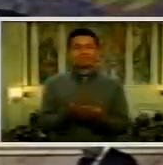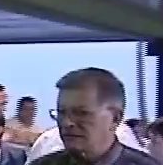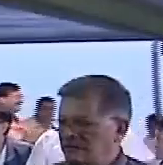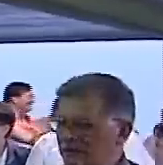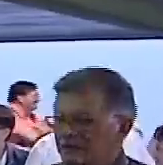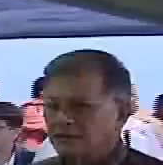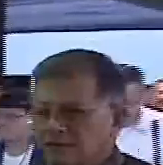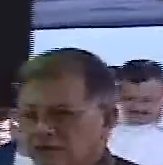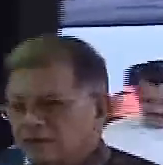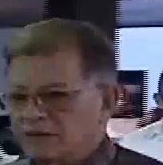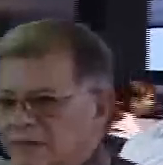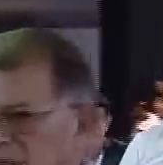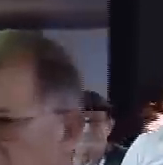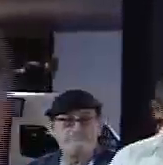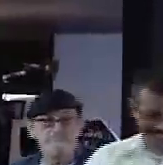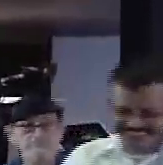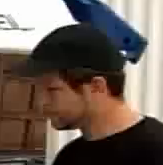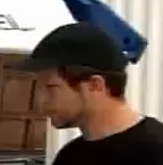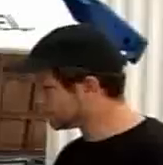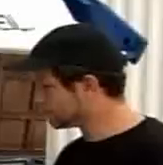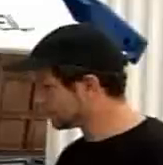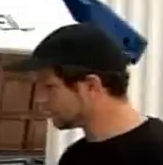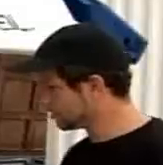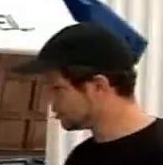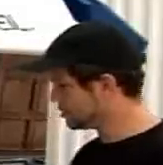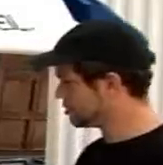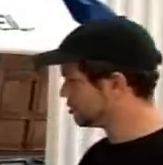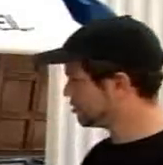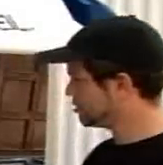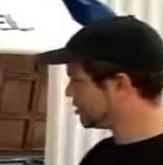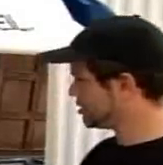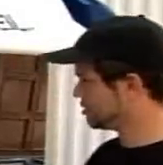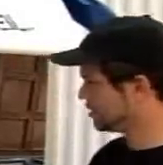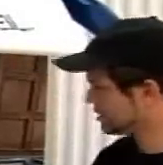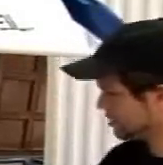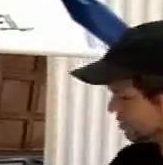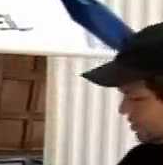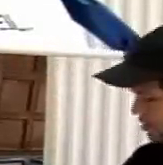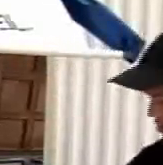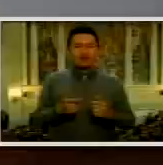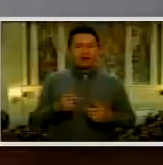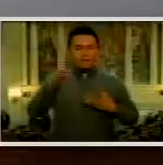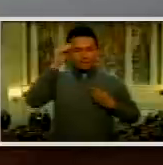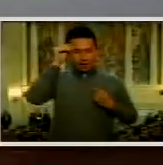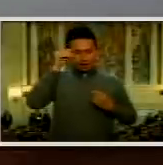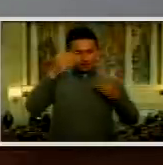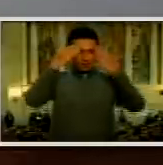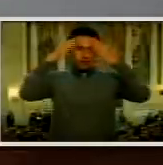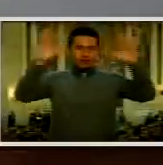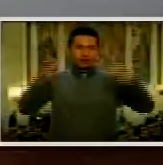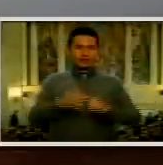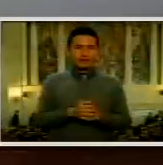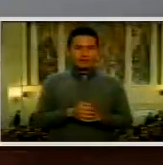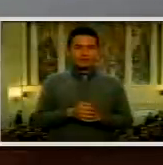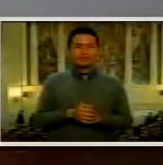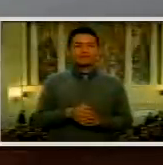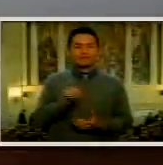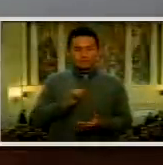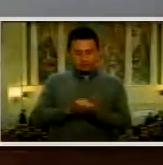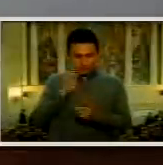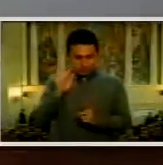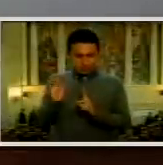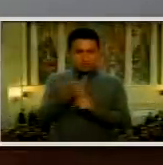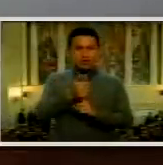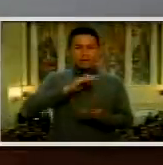con las FARC solo llegarán a buen término si en Venezuela hay un gobierno democrático. Solo podremos tener